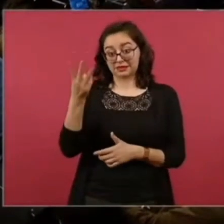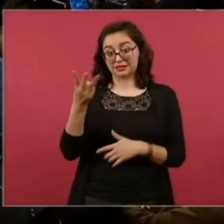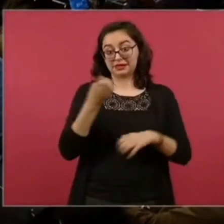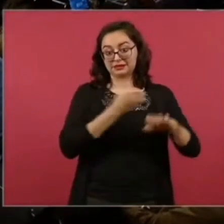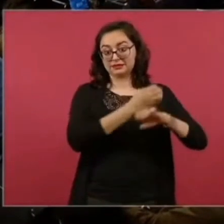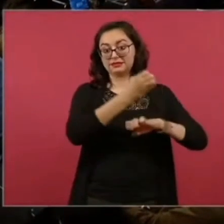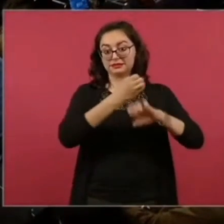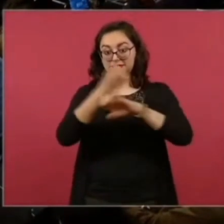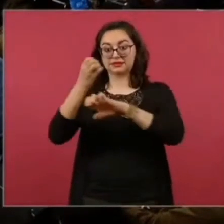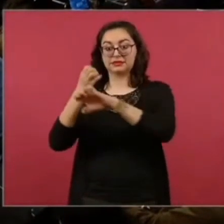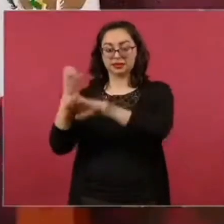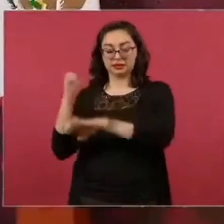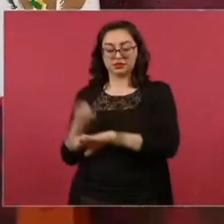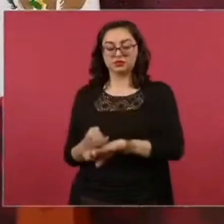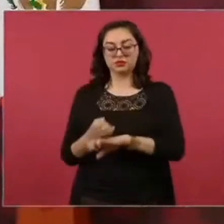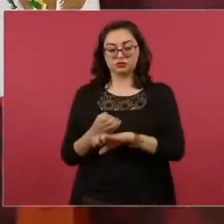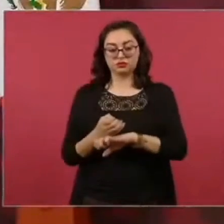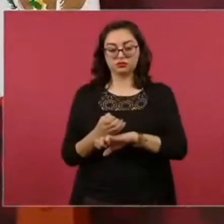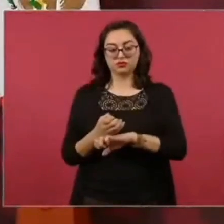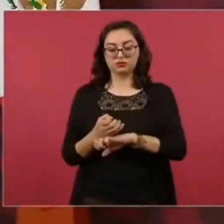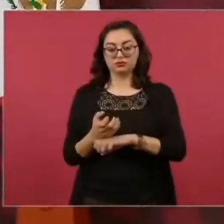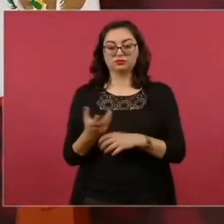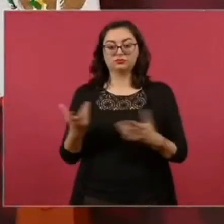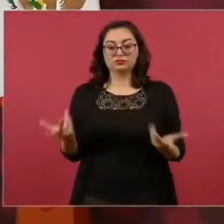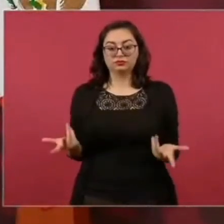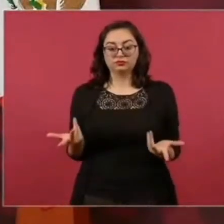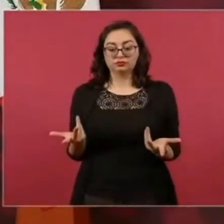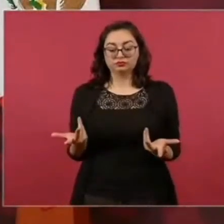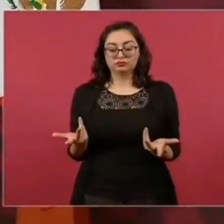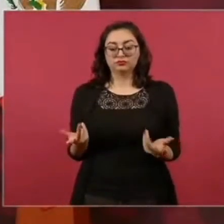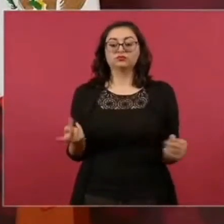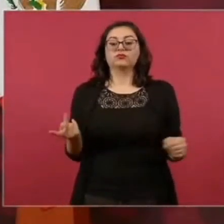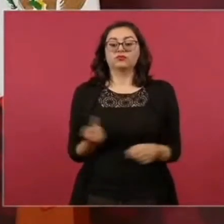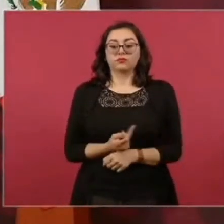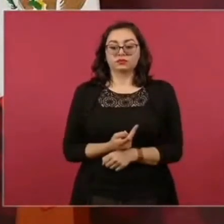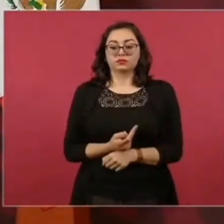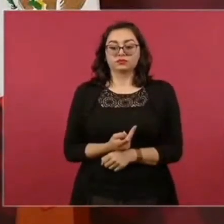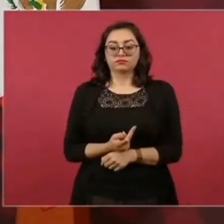gobernando en 23 entidades federativas donde